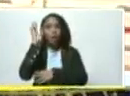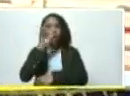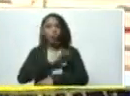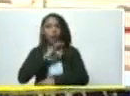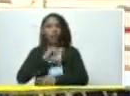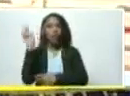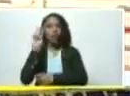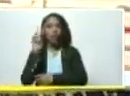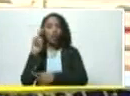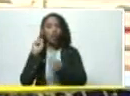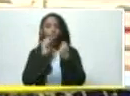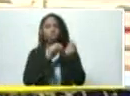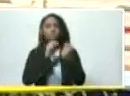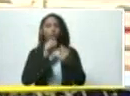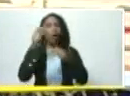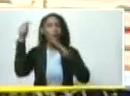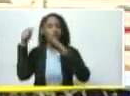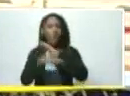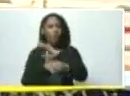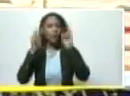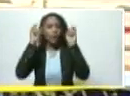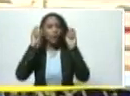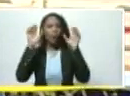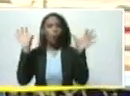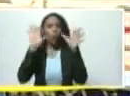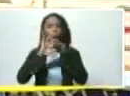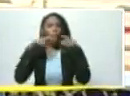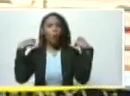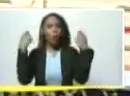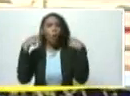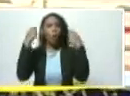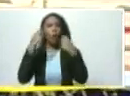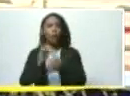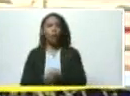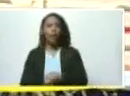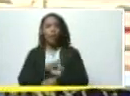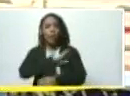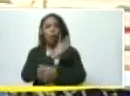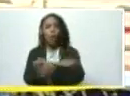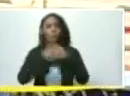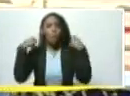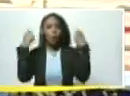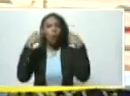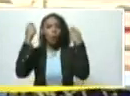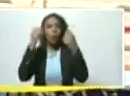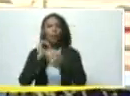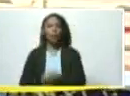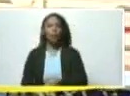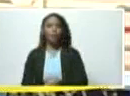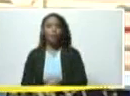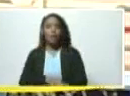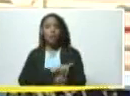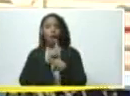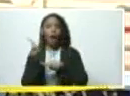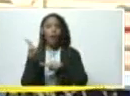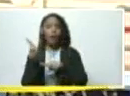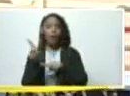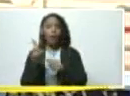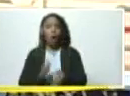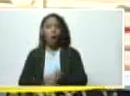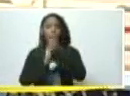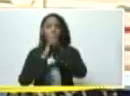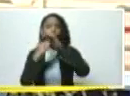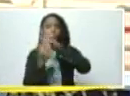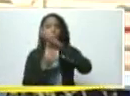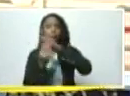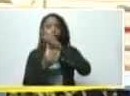se debatió a fondo el tema de la unión popular, del poder popular, y allí los dirigentes de